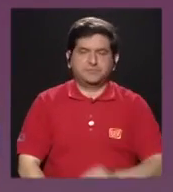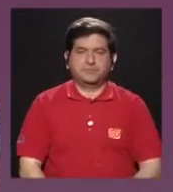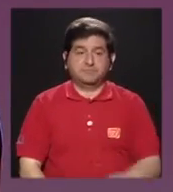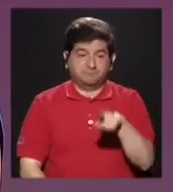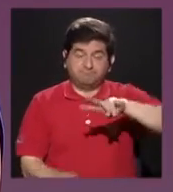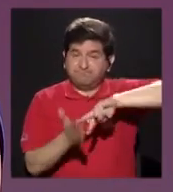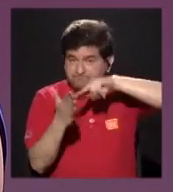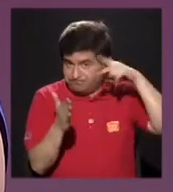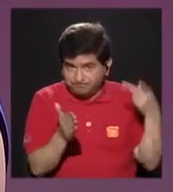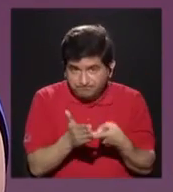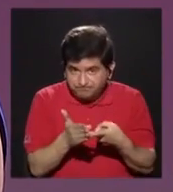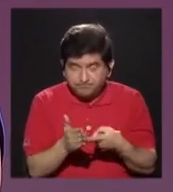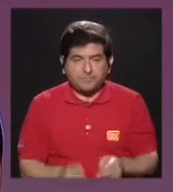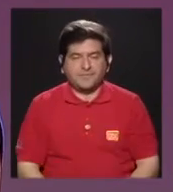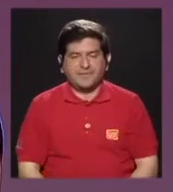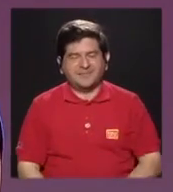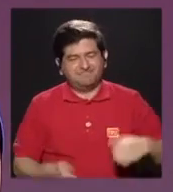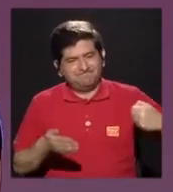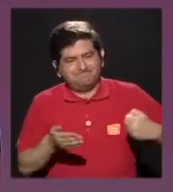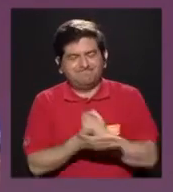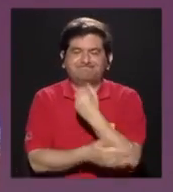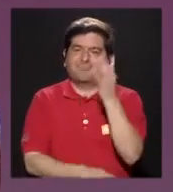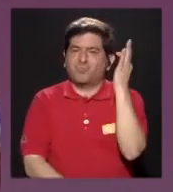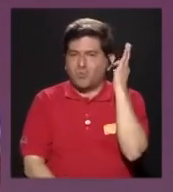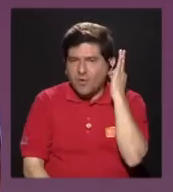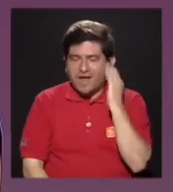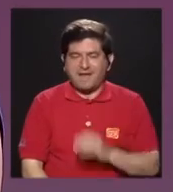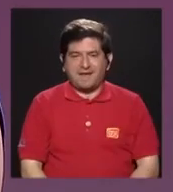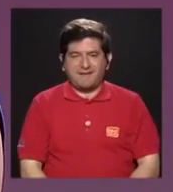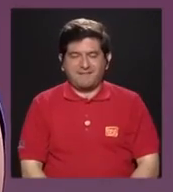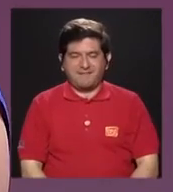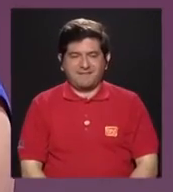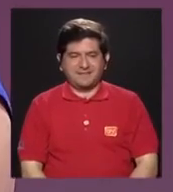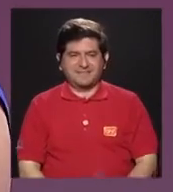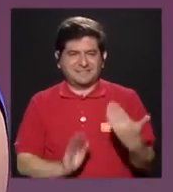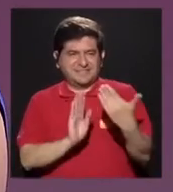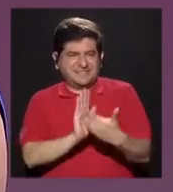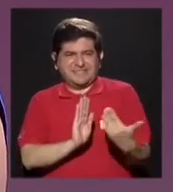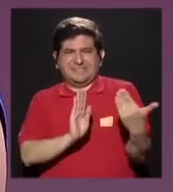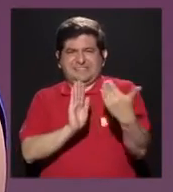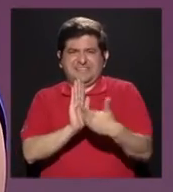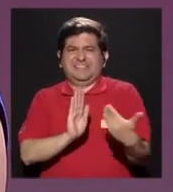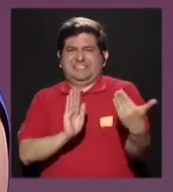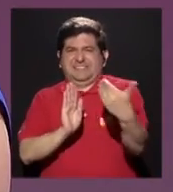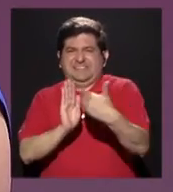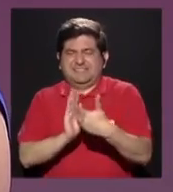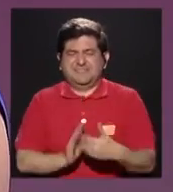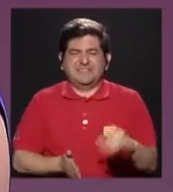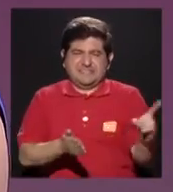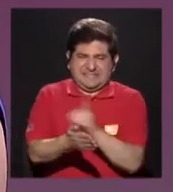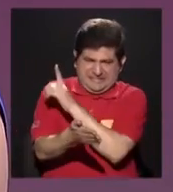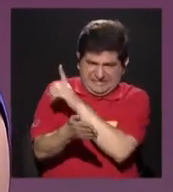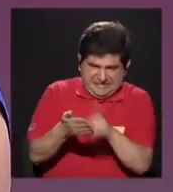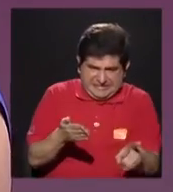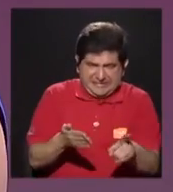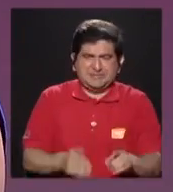ese sentido pues desgraciadamente las mujeres vivimos una serie de discriminaciones